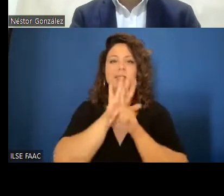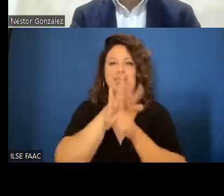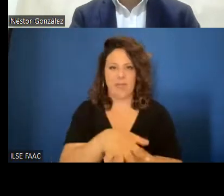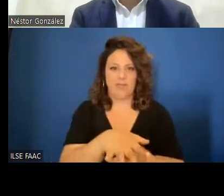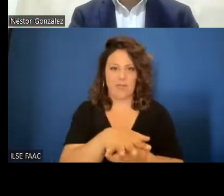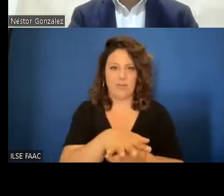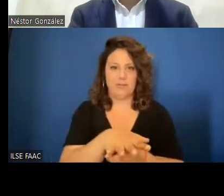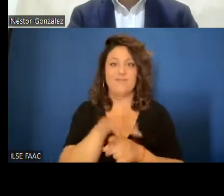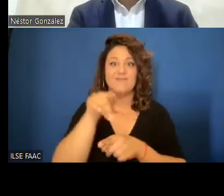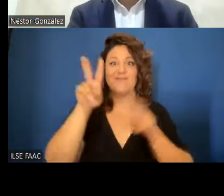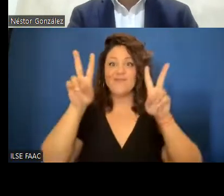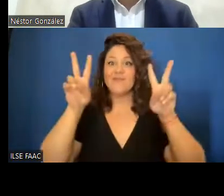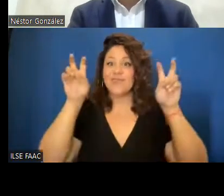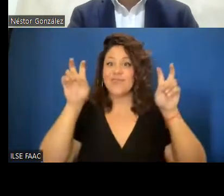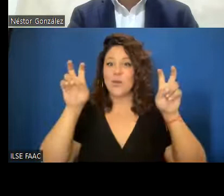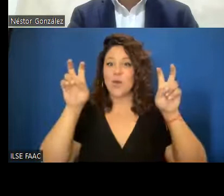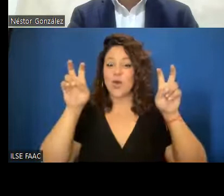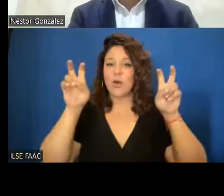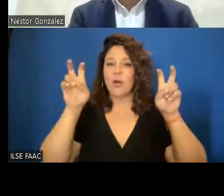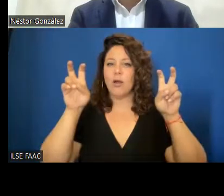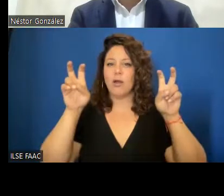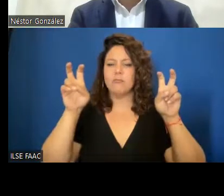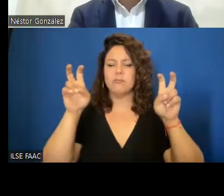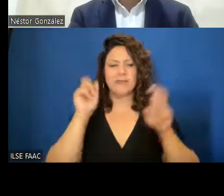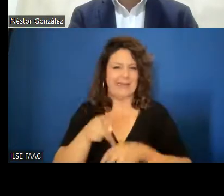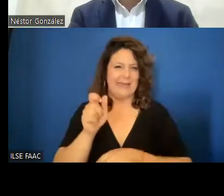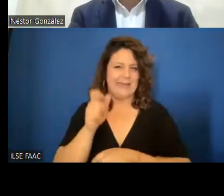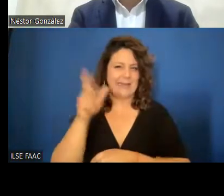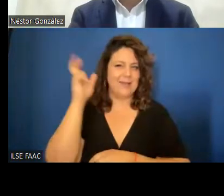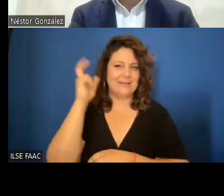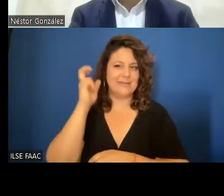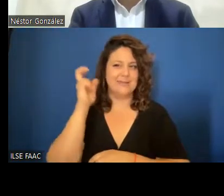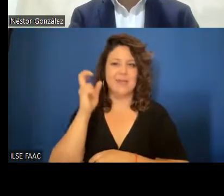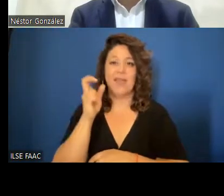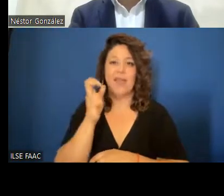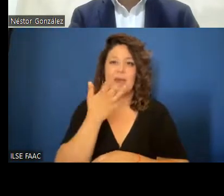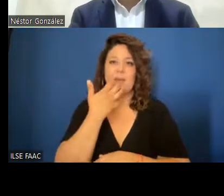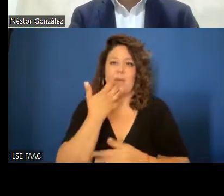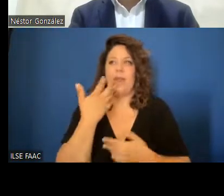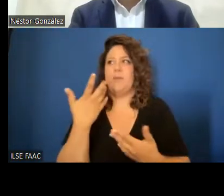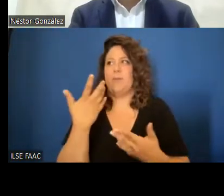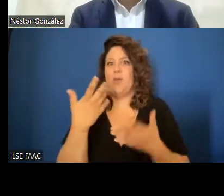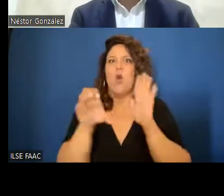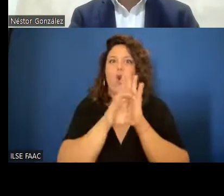al inicio, tiene como objeto la